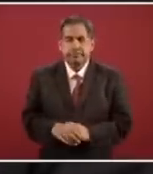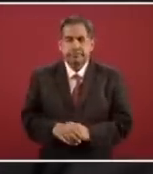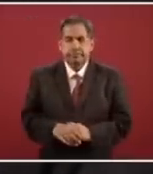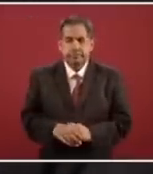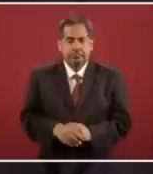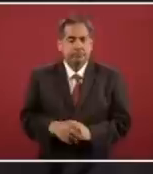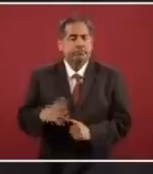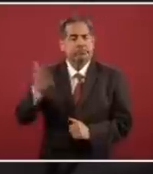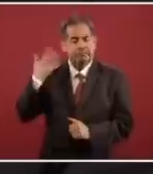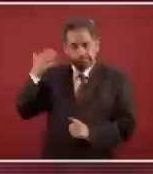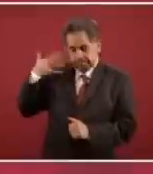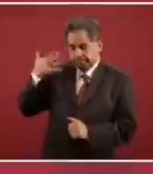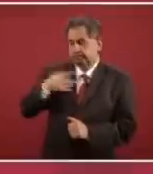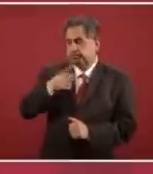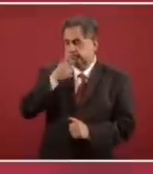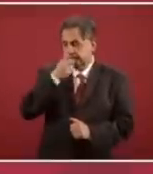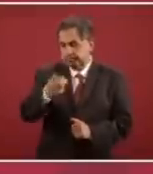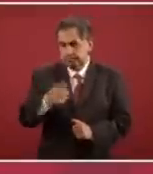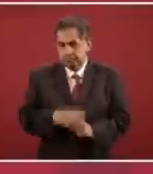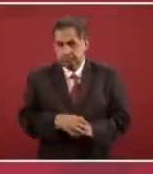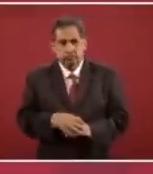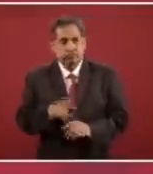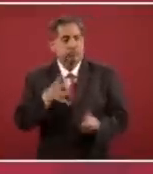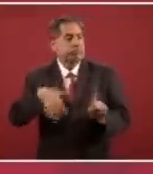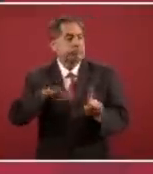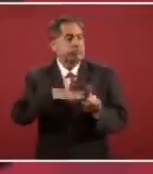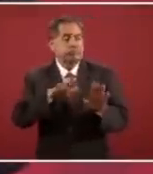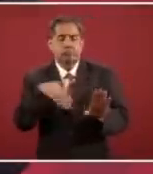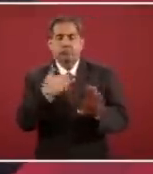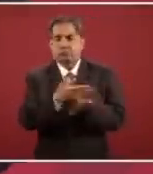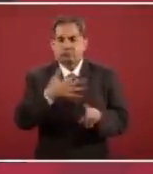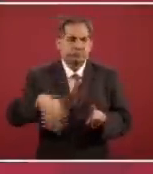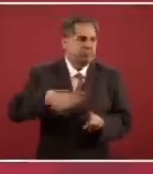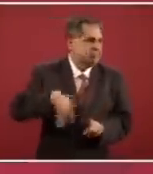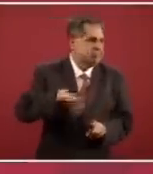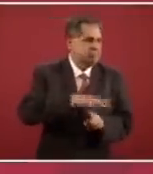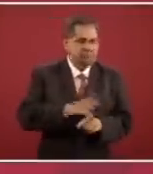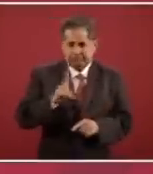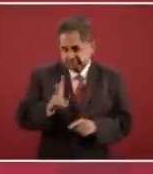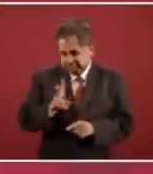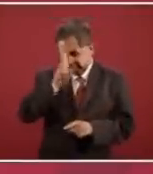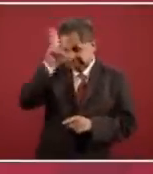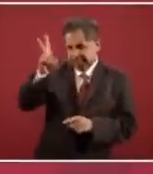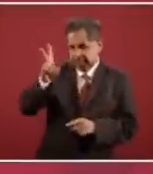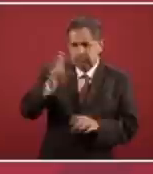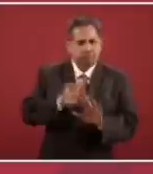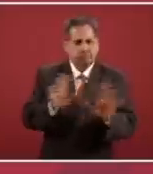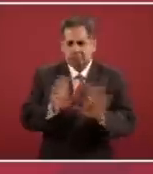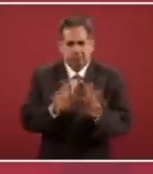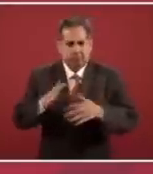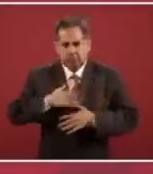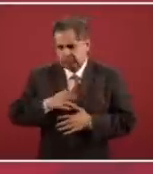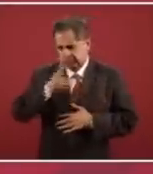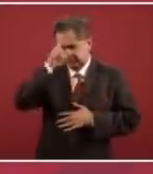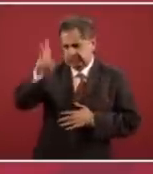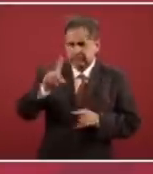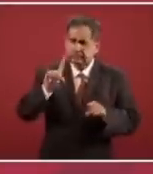Ya dijimos, no a las persecuciones, no es muy fuerte la venganza, pero